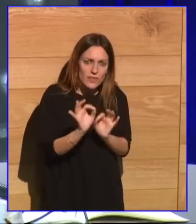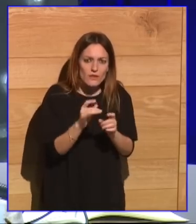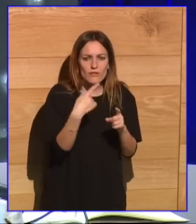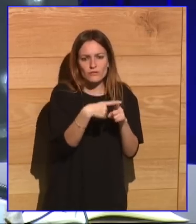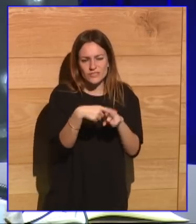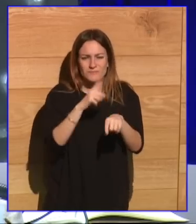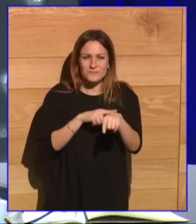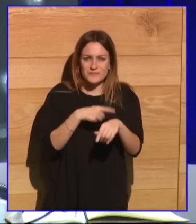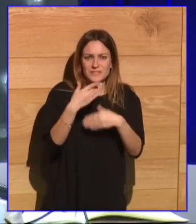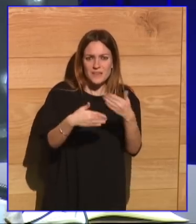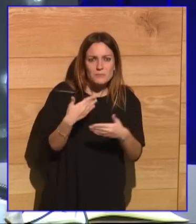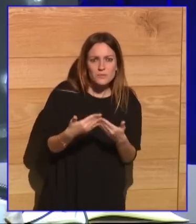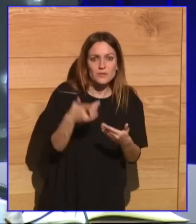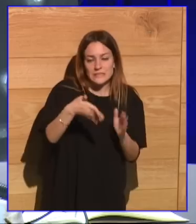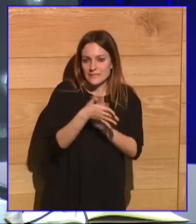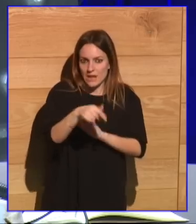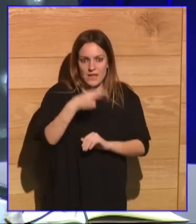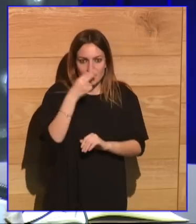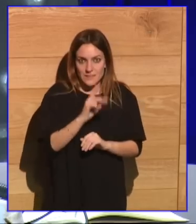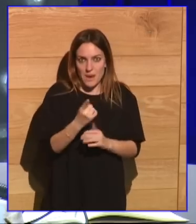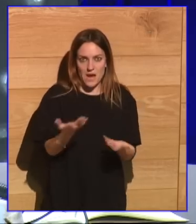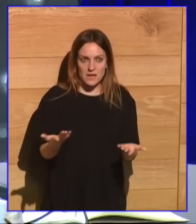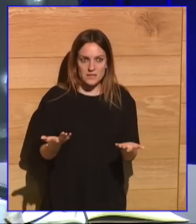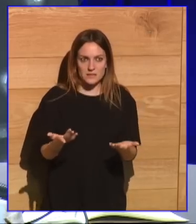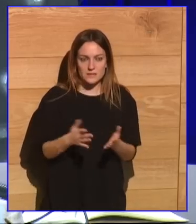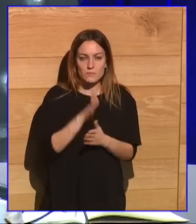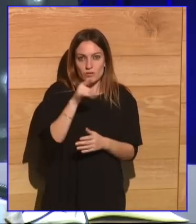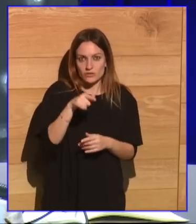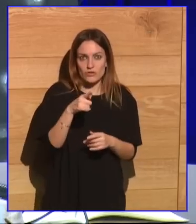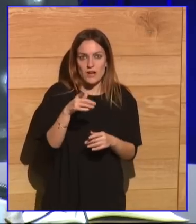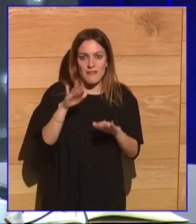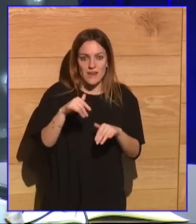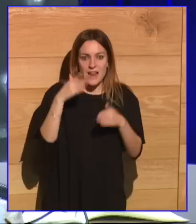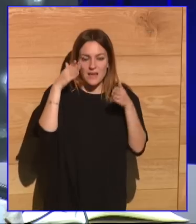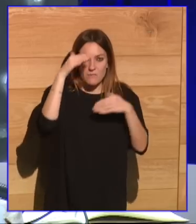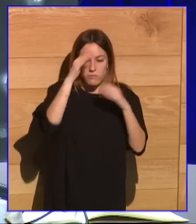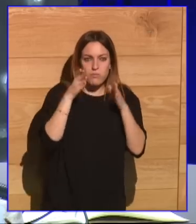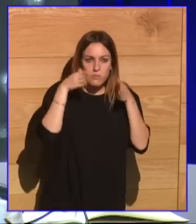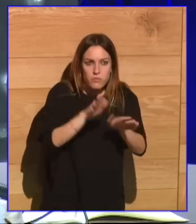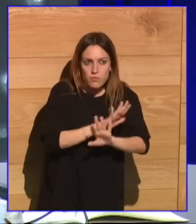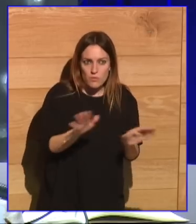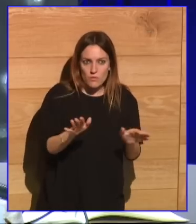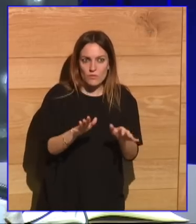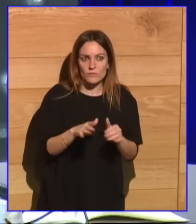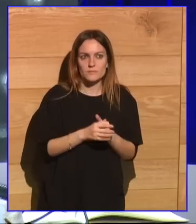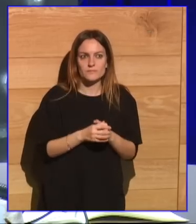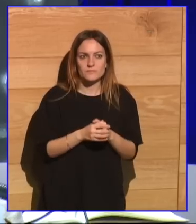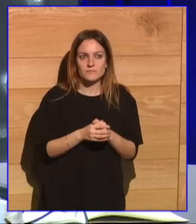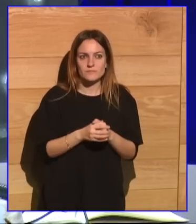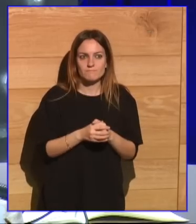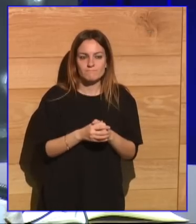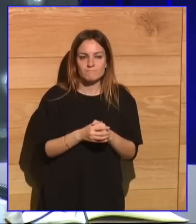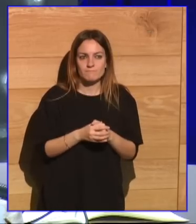y eso resulta mucho más interesante. Entre otras cosas porque eso no te distrae nunca de esa indignación